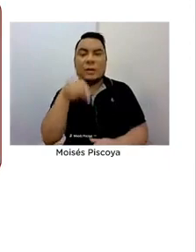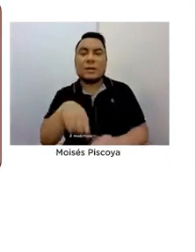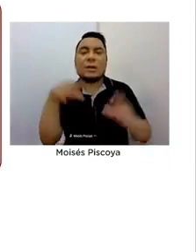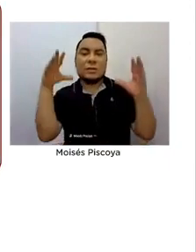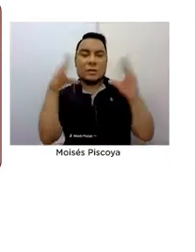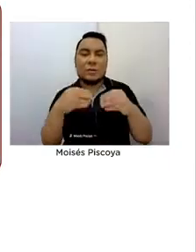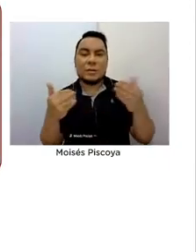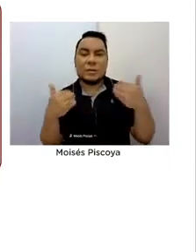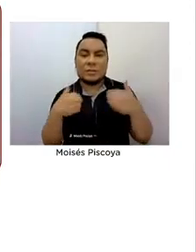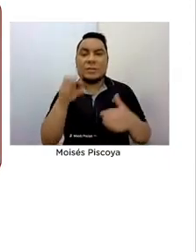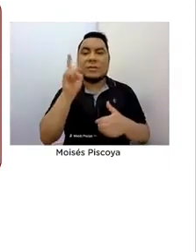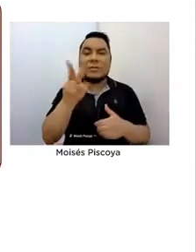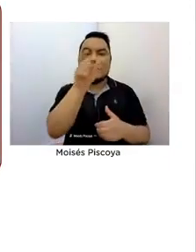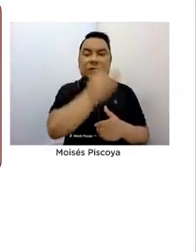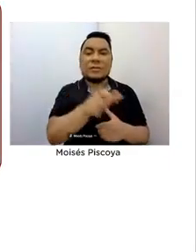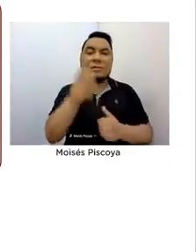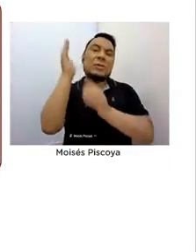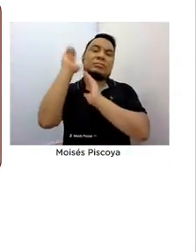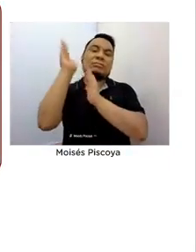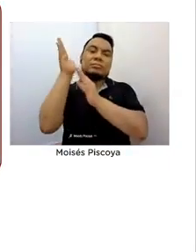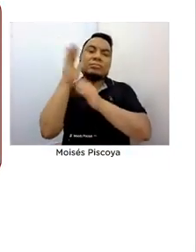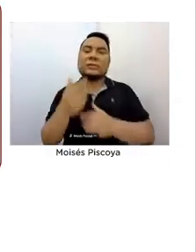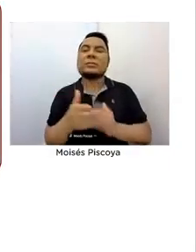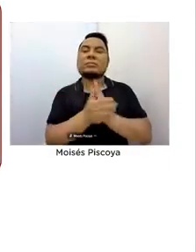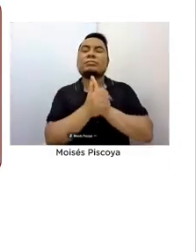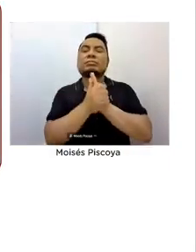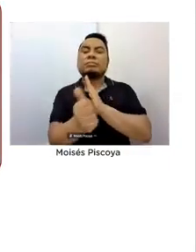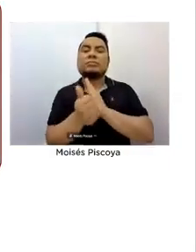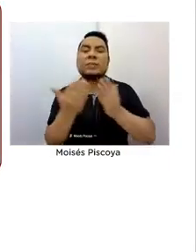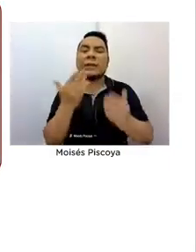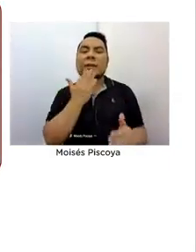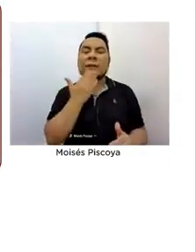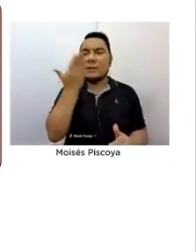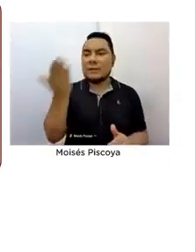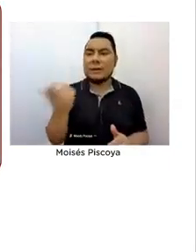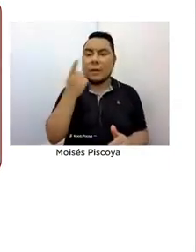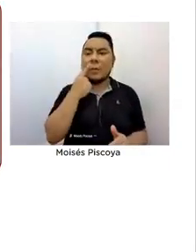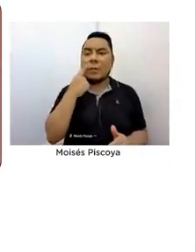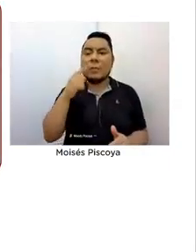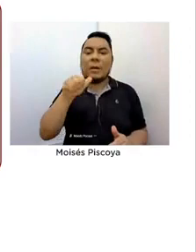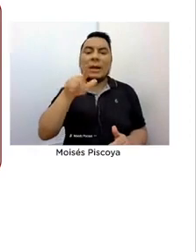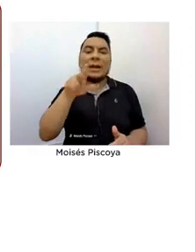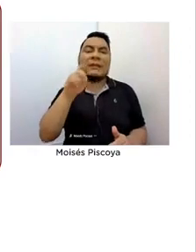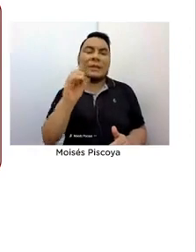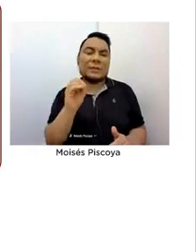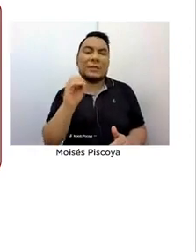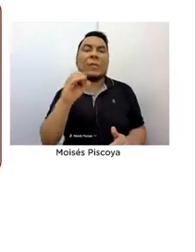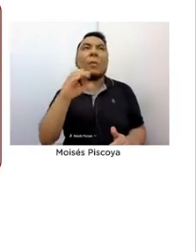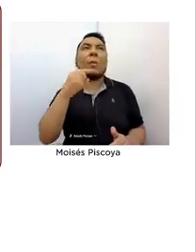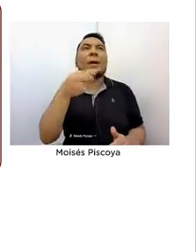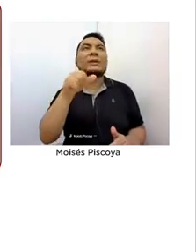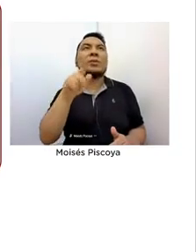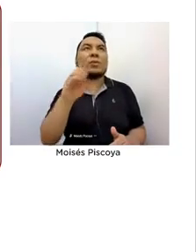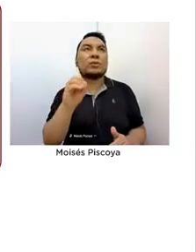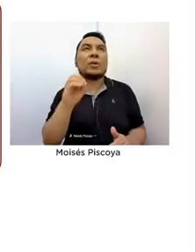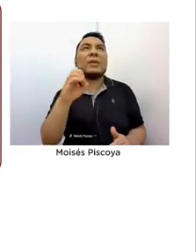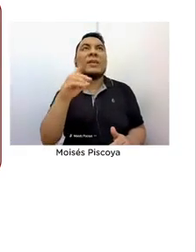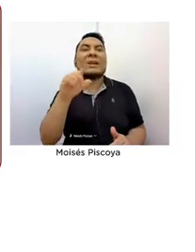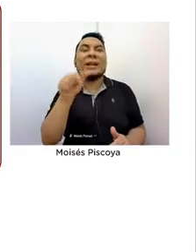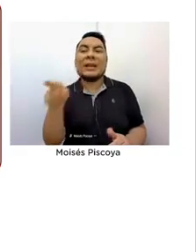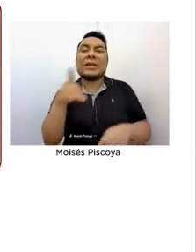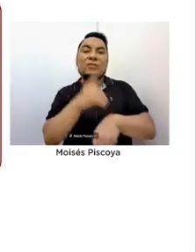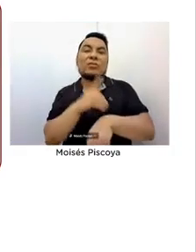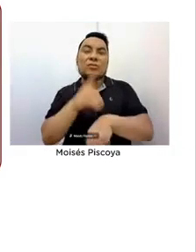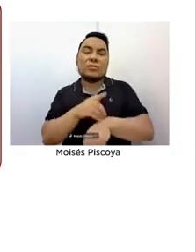tenemos a dos ponentes expertos invitados. Está con nosotros el doctor Alberto Guacoto Delgado. Él es médico de